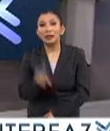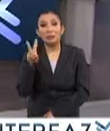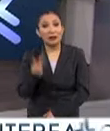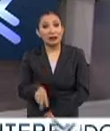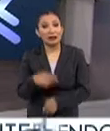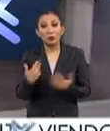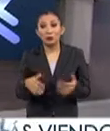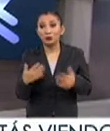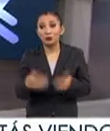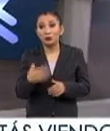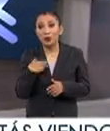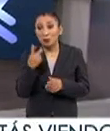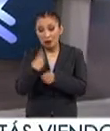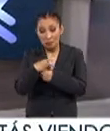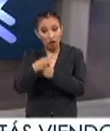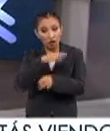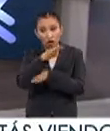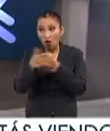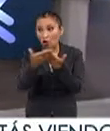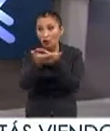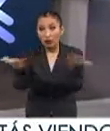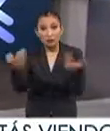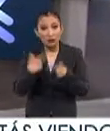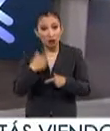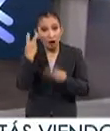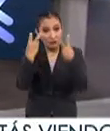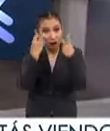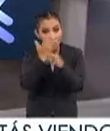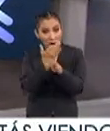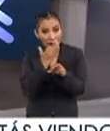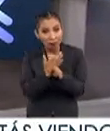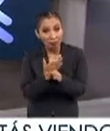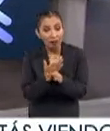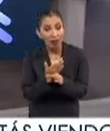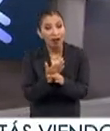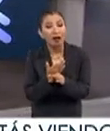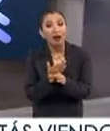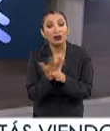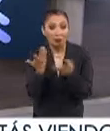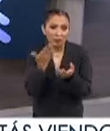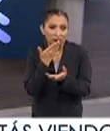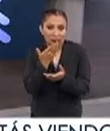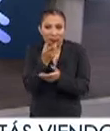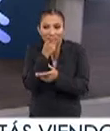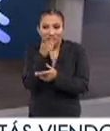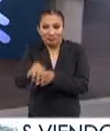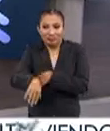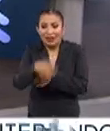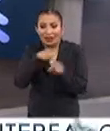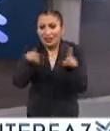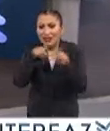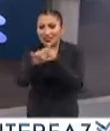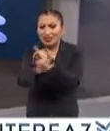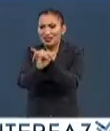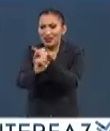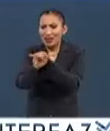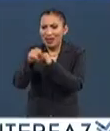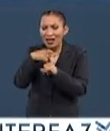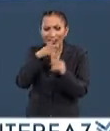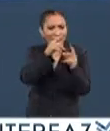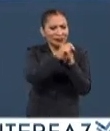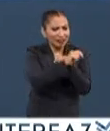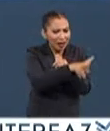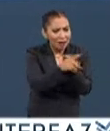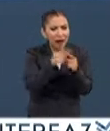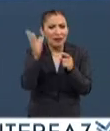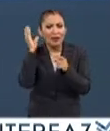más que inviten a todos los que nos están viendo en este momento, como bien lo dices, en las multiplataformas, en la